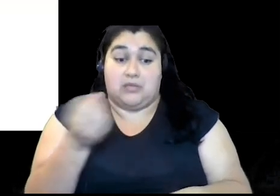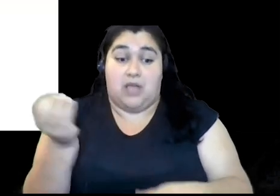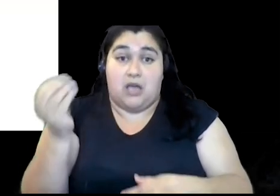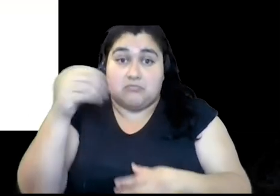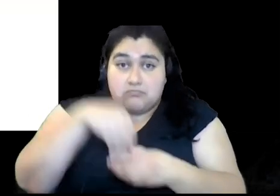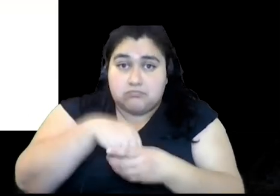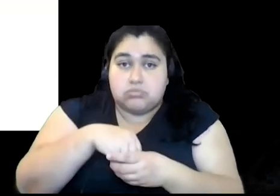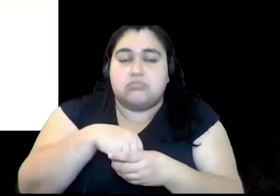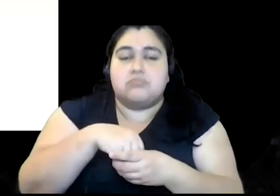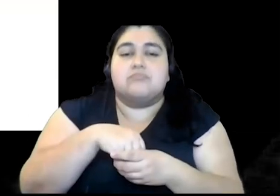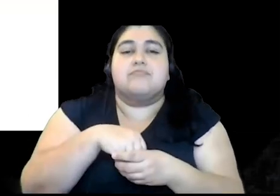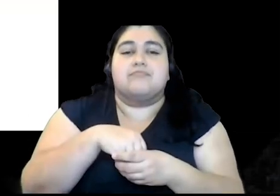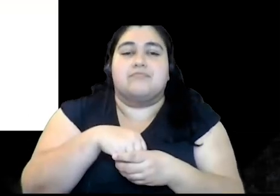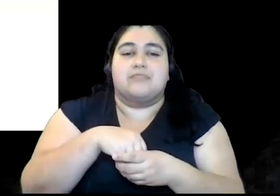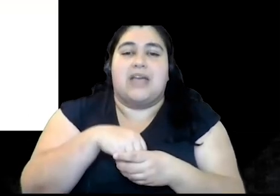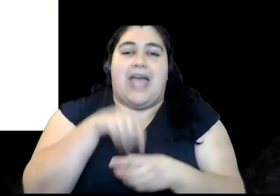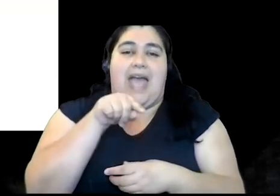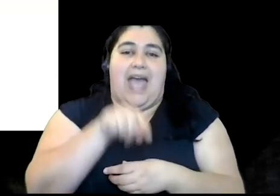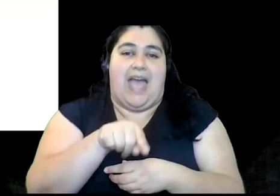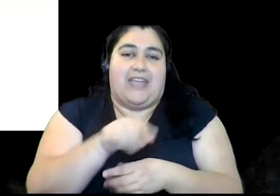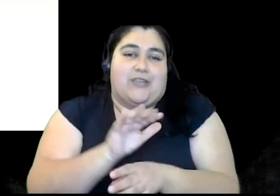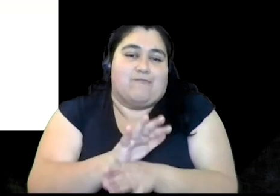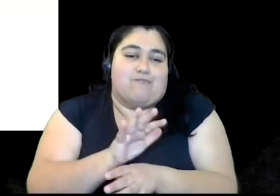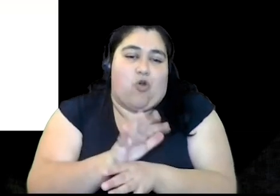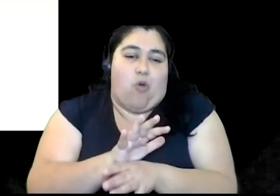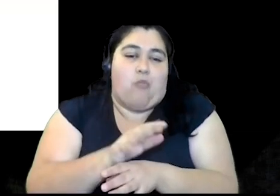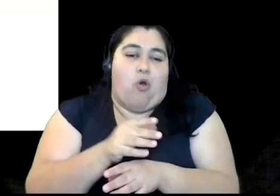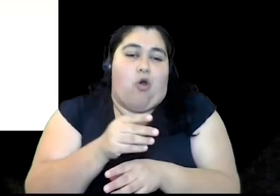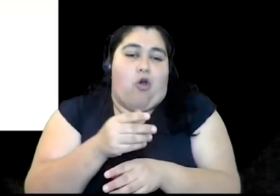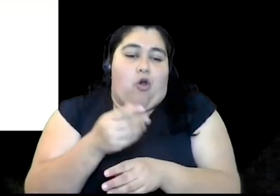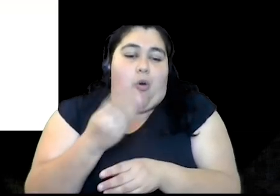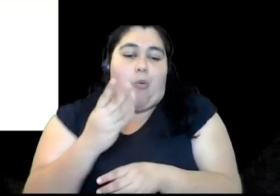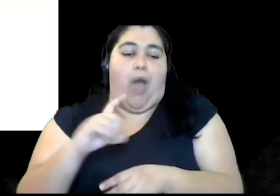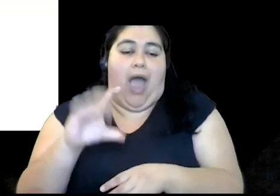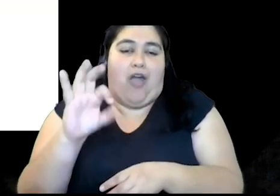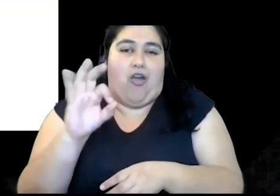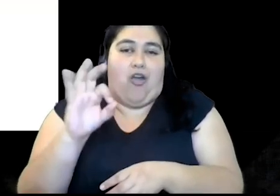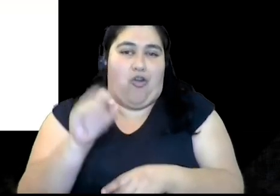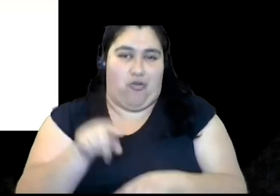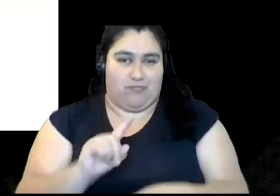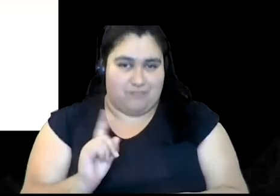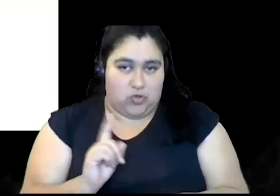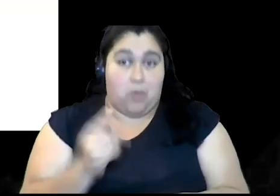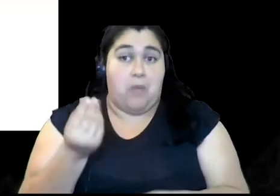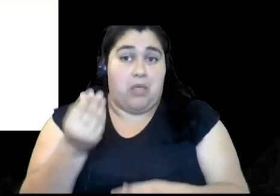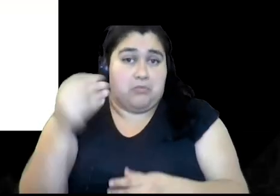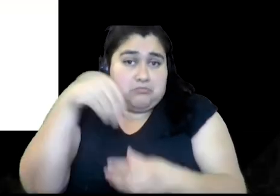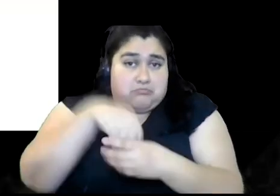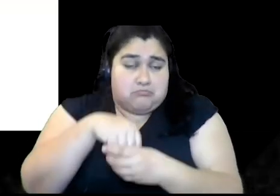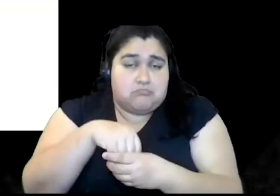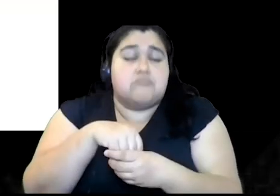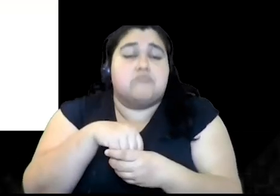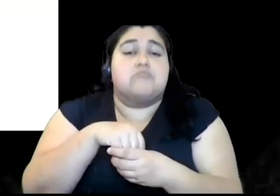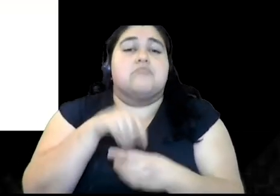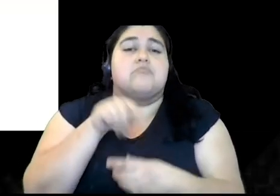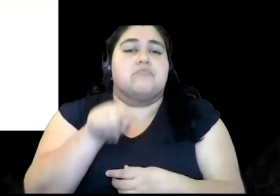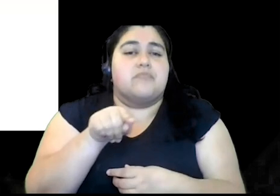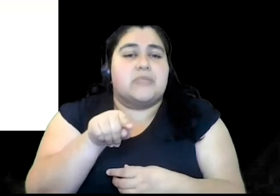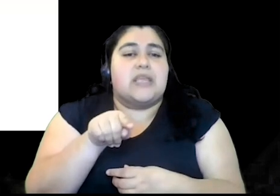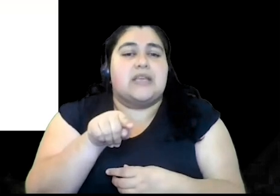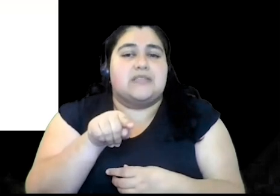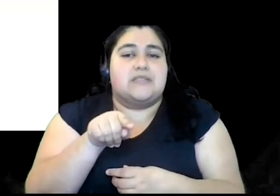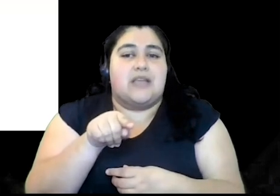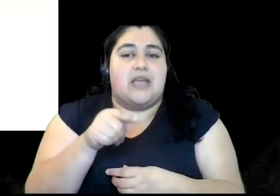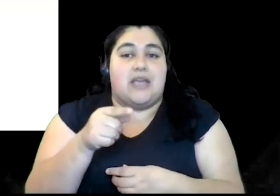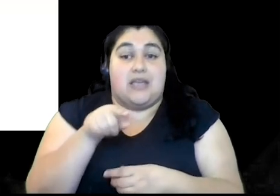colocación, Mercado Pago no está calificada como entidad financiera. Esa colocación nos lleva a que